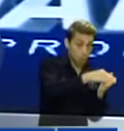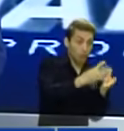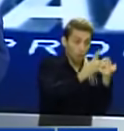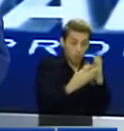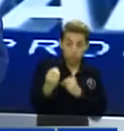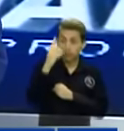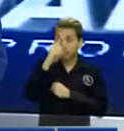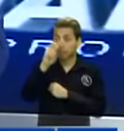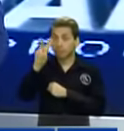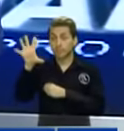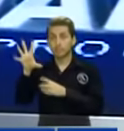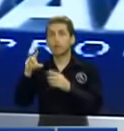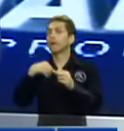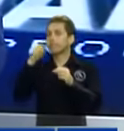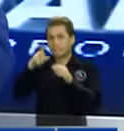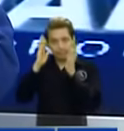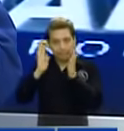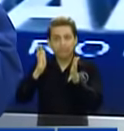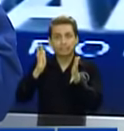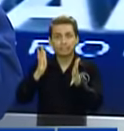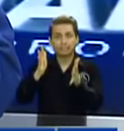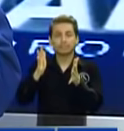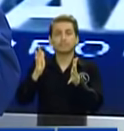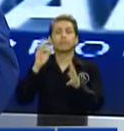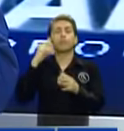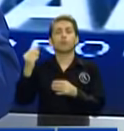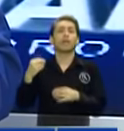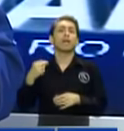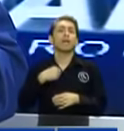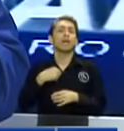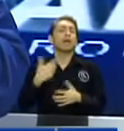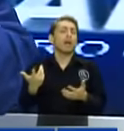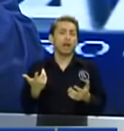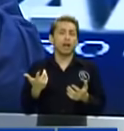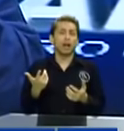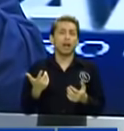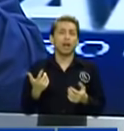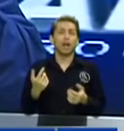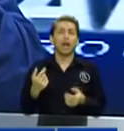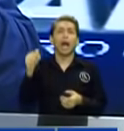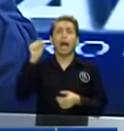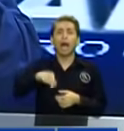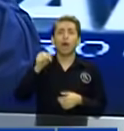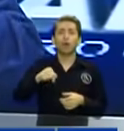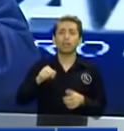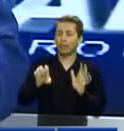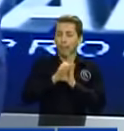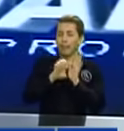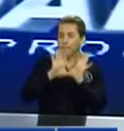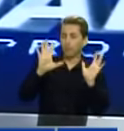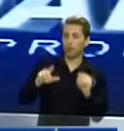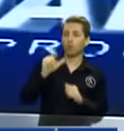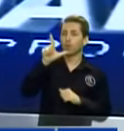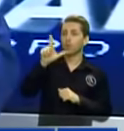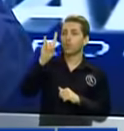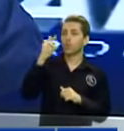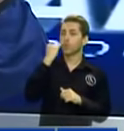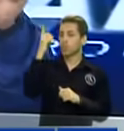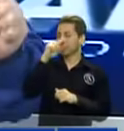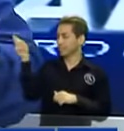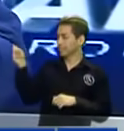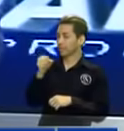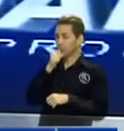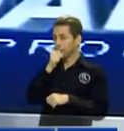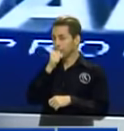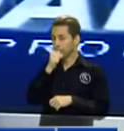Mire, nosotros nos hemos dado el lujo ahorita de que si Luis Pellecer sale con positivo en coronavirus,